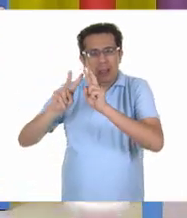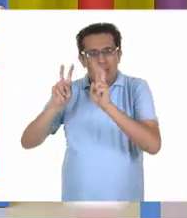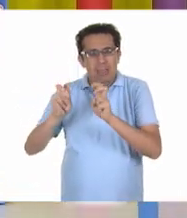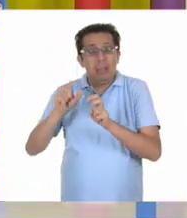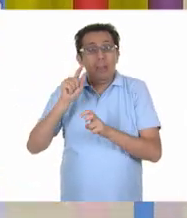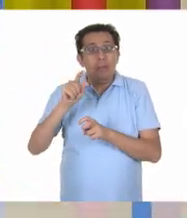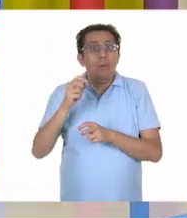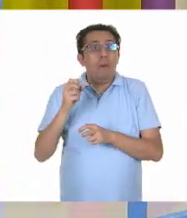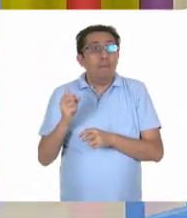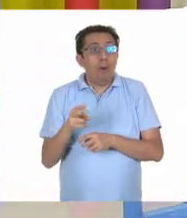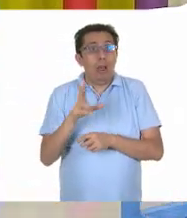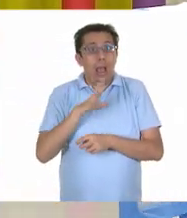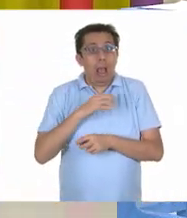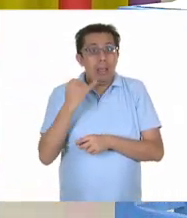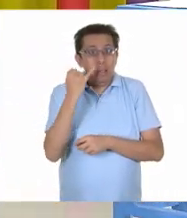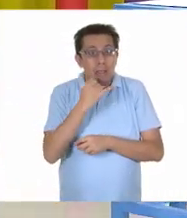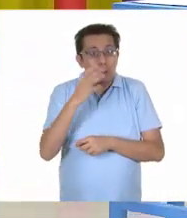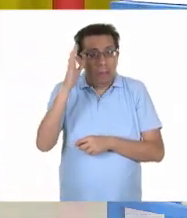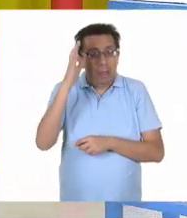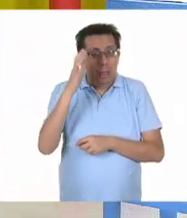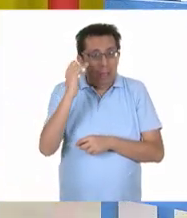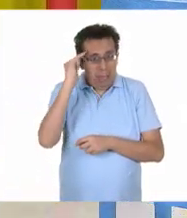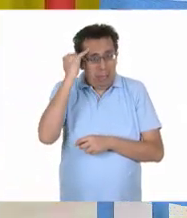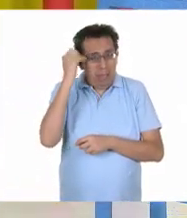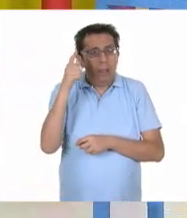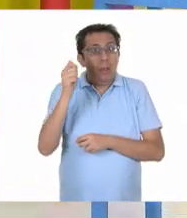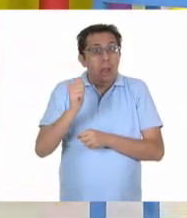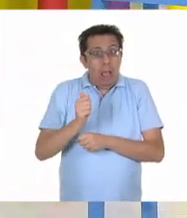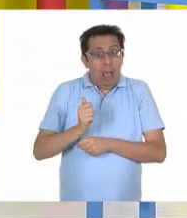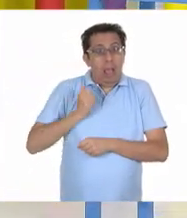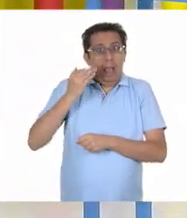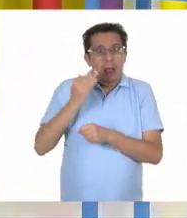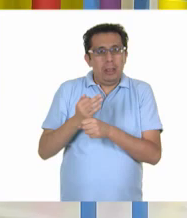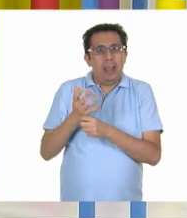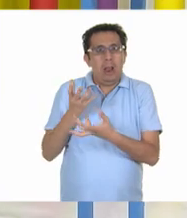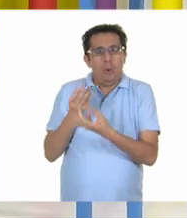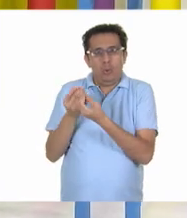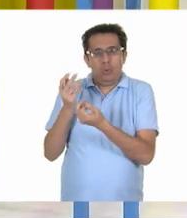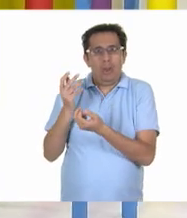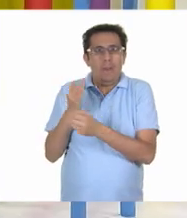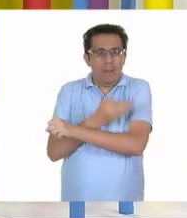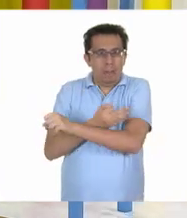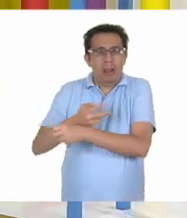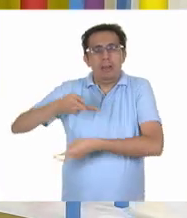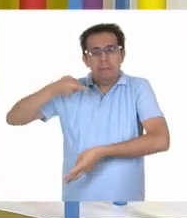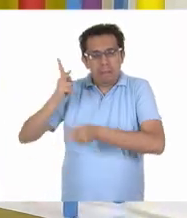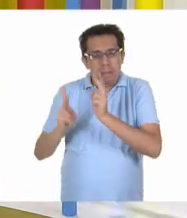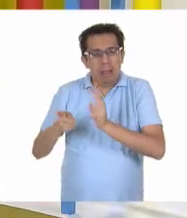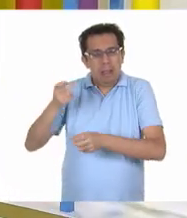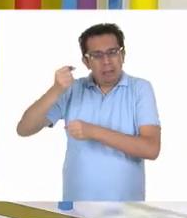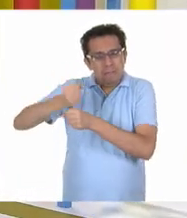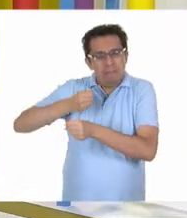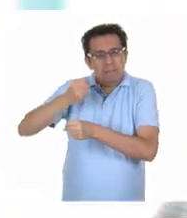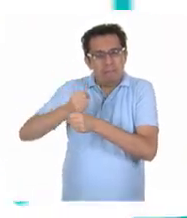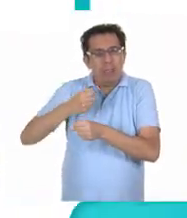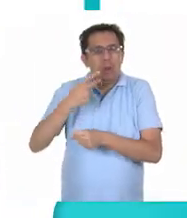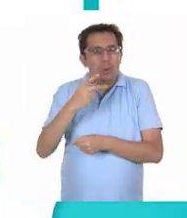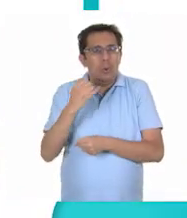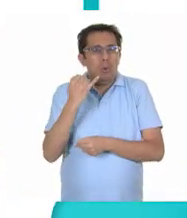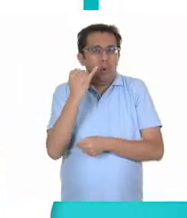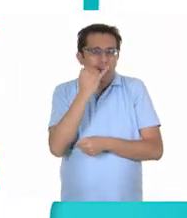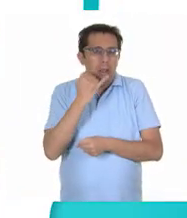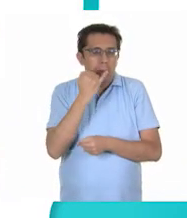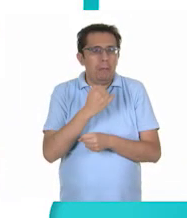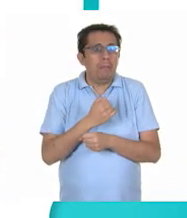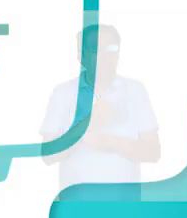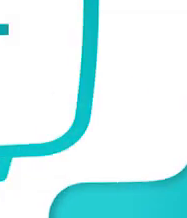tema de hoy con tu familia. Y si tienes la fortuna de hablar una lengua indígena, aprovecha también este momento para practicarla y platica